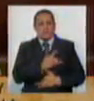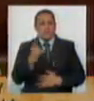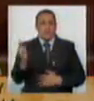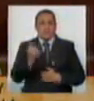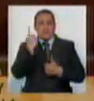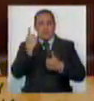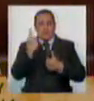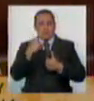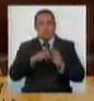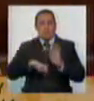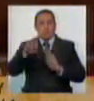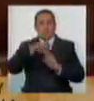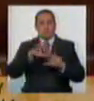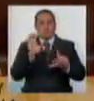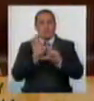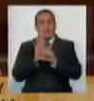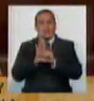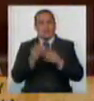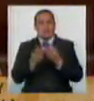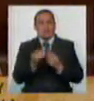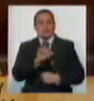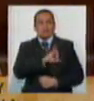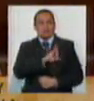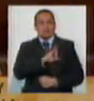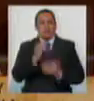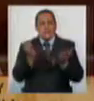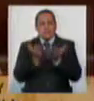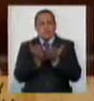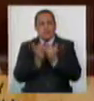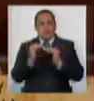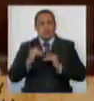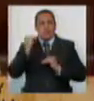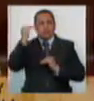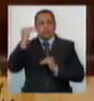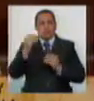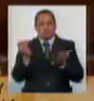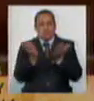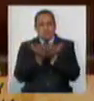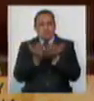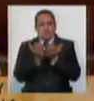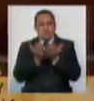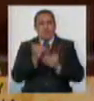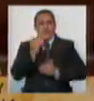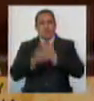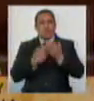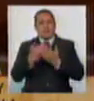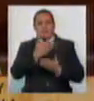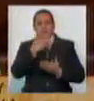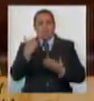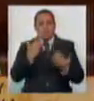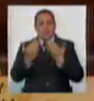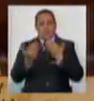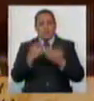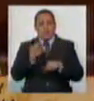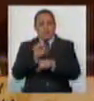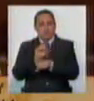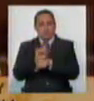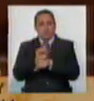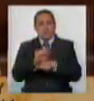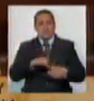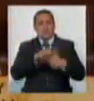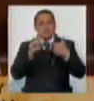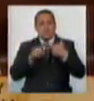primero es la Ley de los Institutos y Escuelas de Educación Superior, que apunta a modernizar la educación técnica, y el